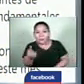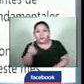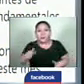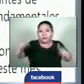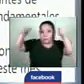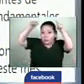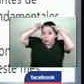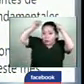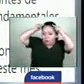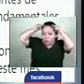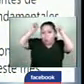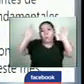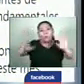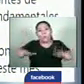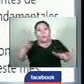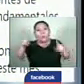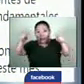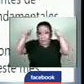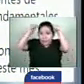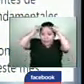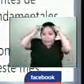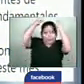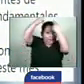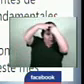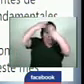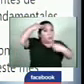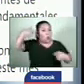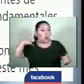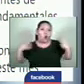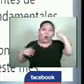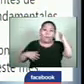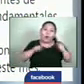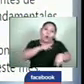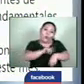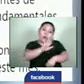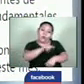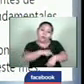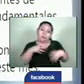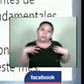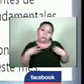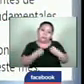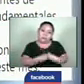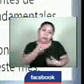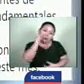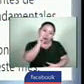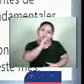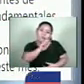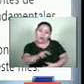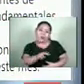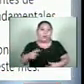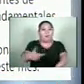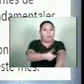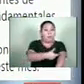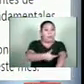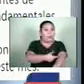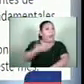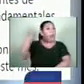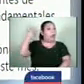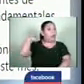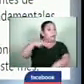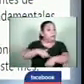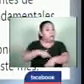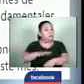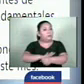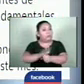enfermeros en servicio social, enfermeros y enfermeras. Él escribió que la pandemia puso a prueba nuestro sistema de salud en esta lucha